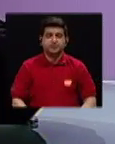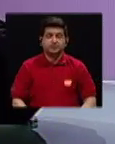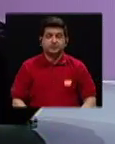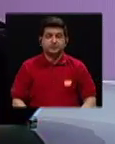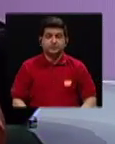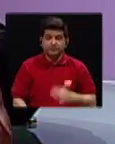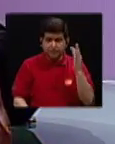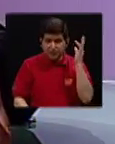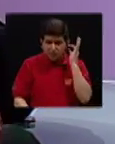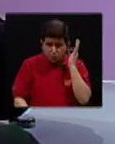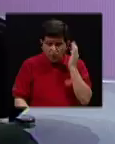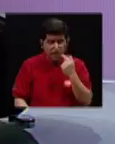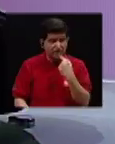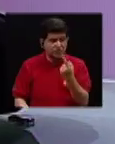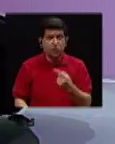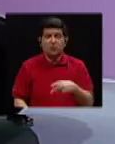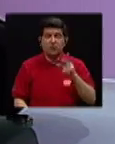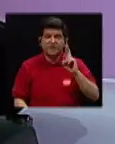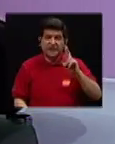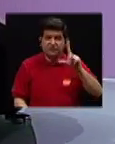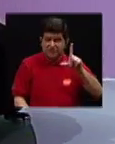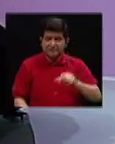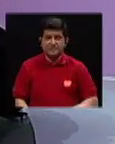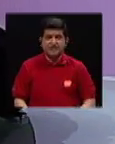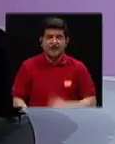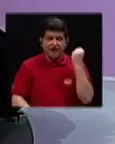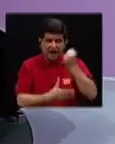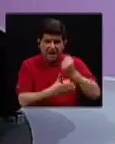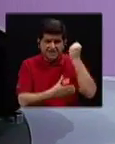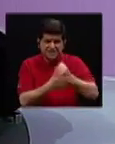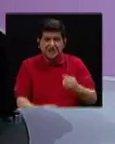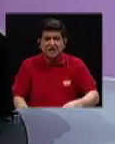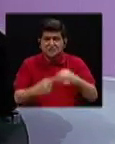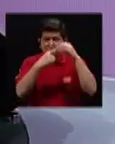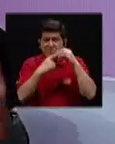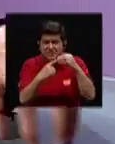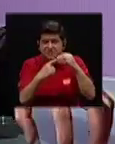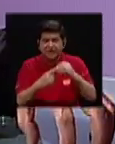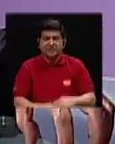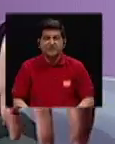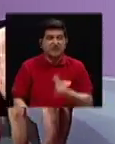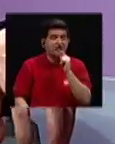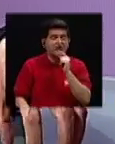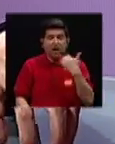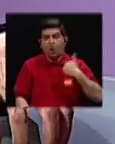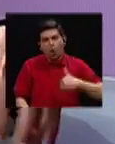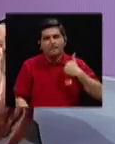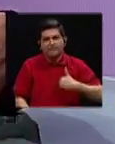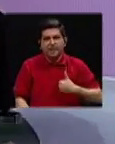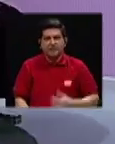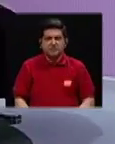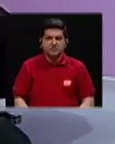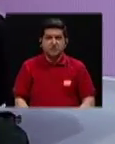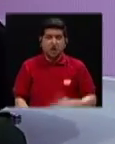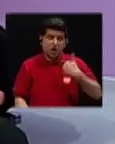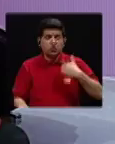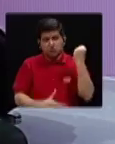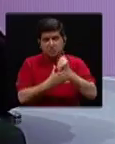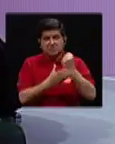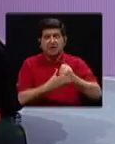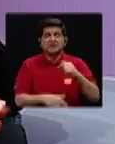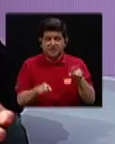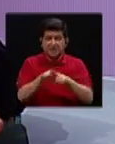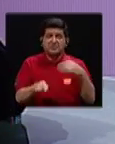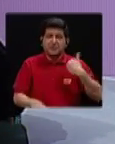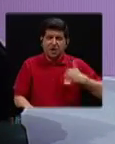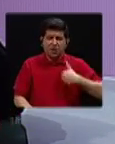mujeres como dice Laura son asesinadas principalmente por los hombres y los hombres se Asesinan entre ellos qué es lo que